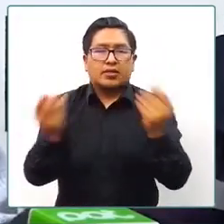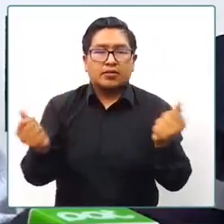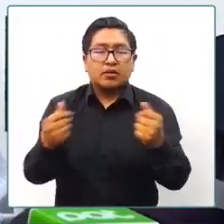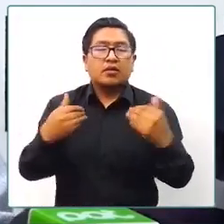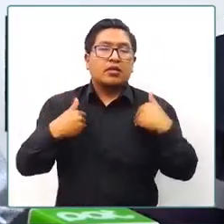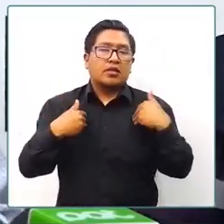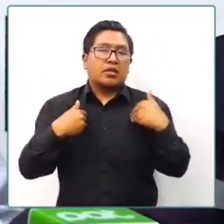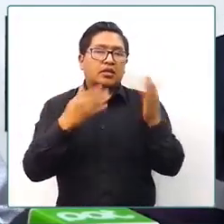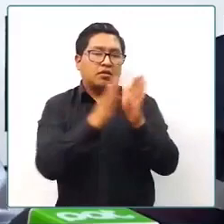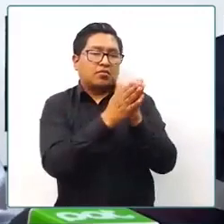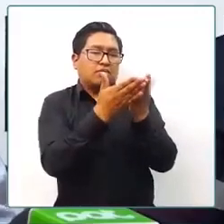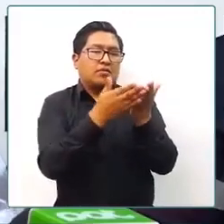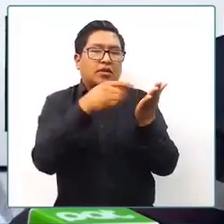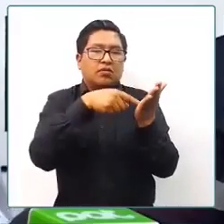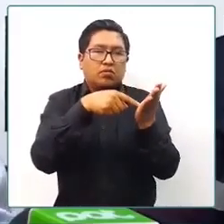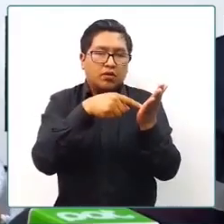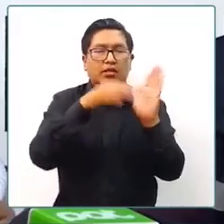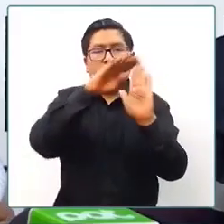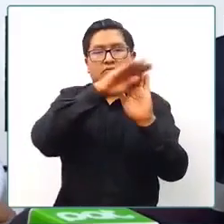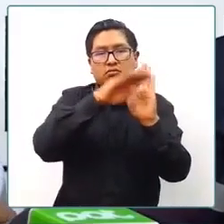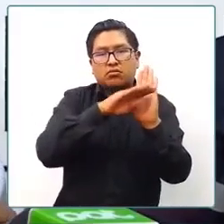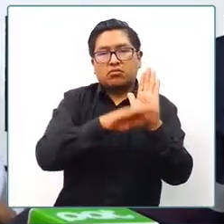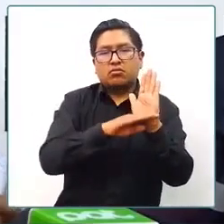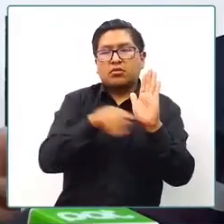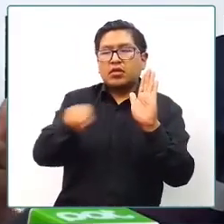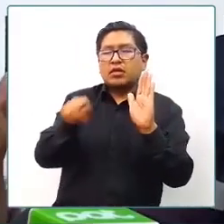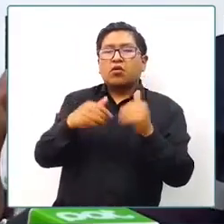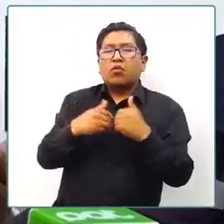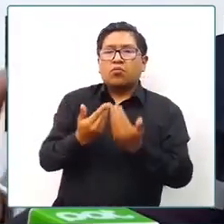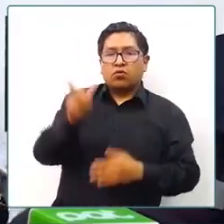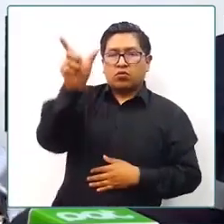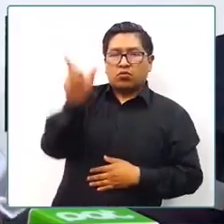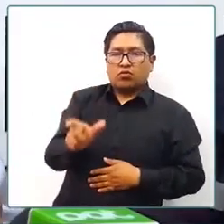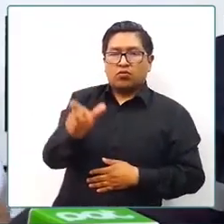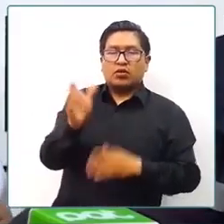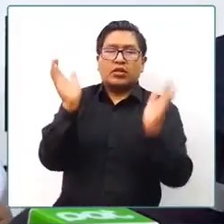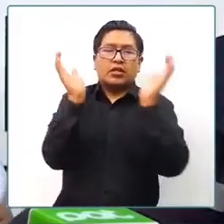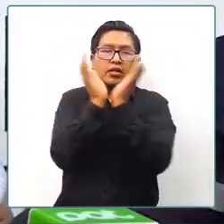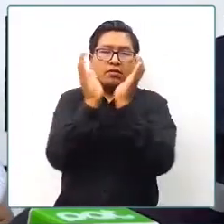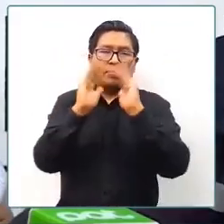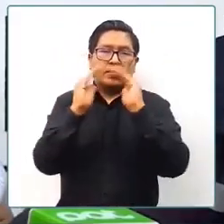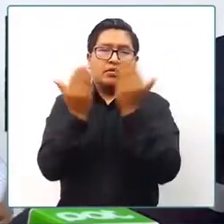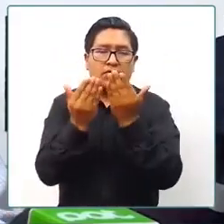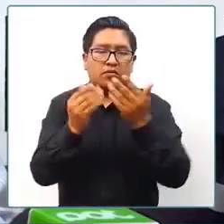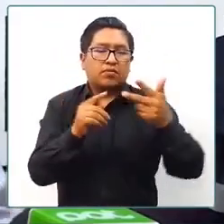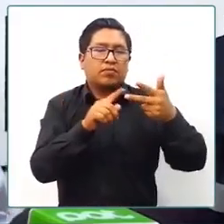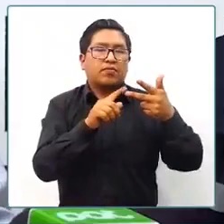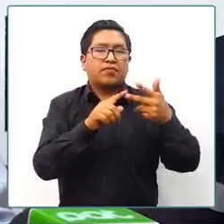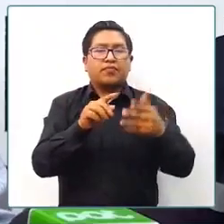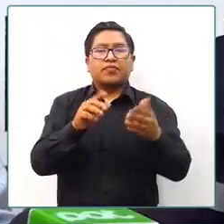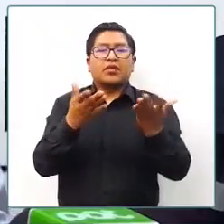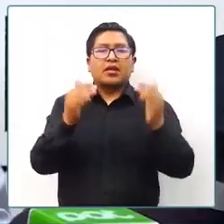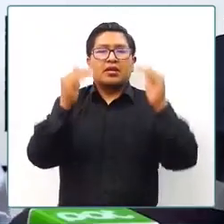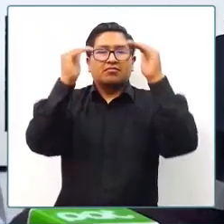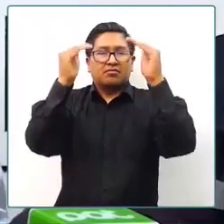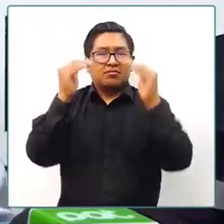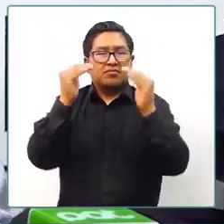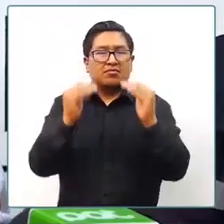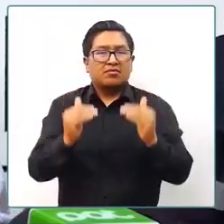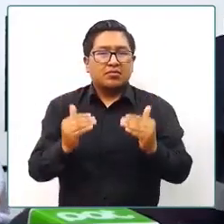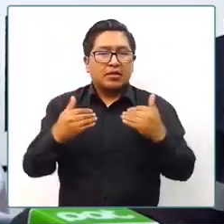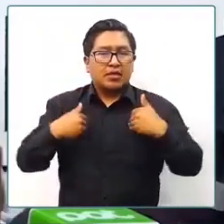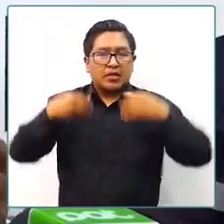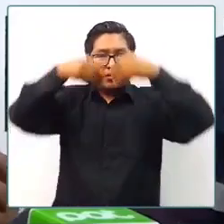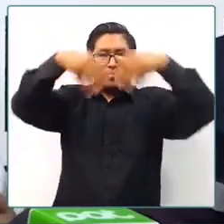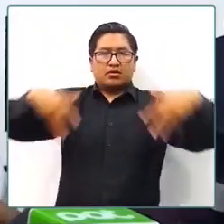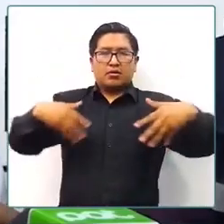un manual de actuación de la defensora, del defensor estudiantil. Tenemos esta malla de contenidos que nos permite capacitar a